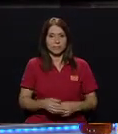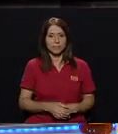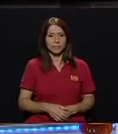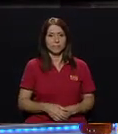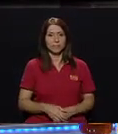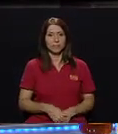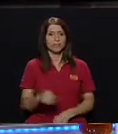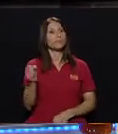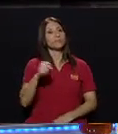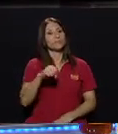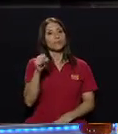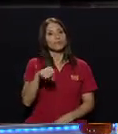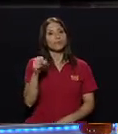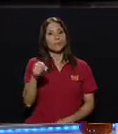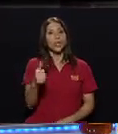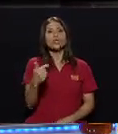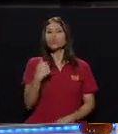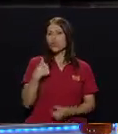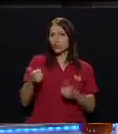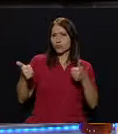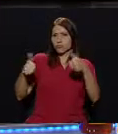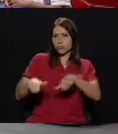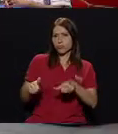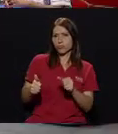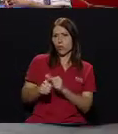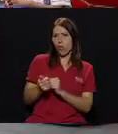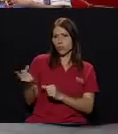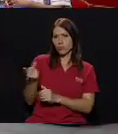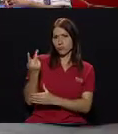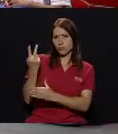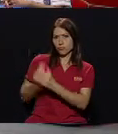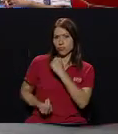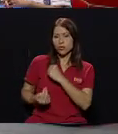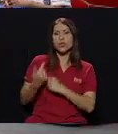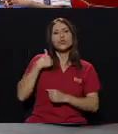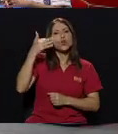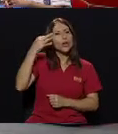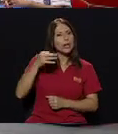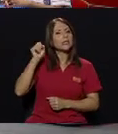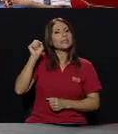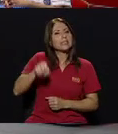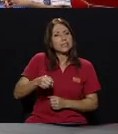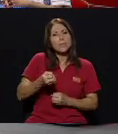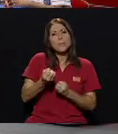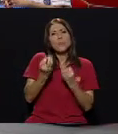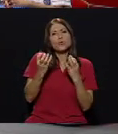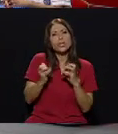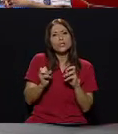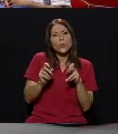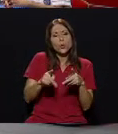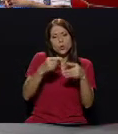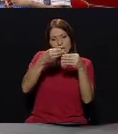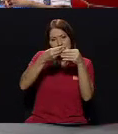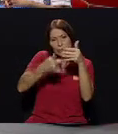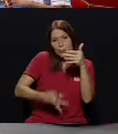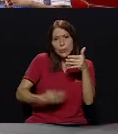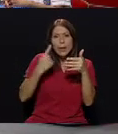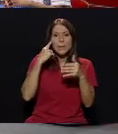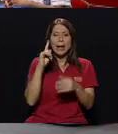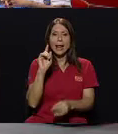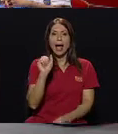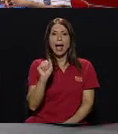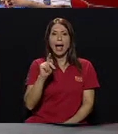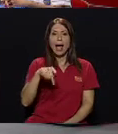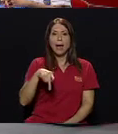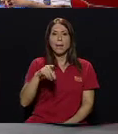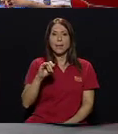cuidarlas. Hay que cuidarlas. Sí. Pero yo coincido con los dos, la verdad, y creo que sí que hay un mundo de oportunidades para la apicultura.